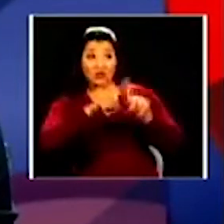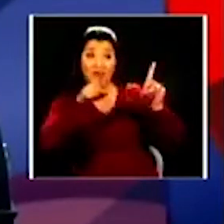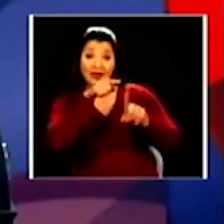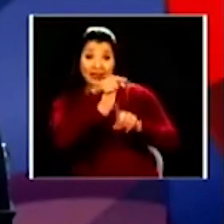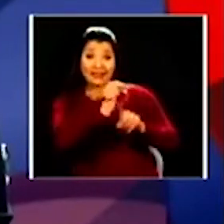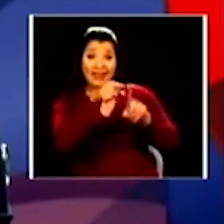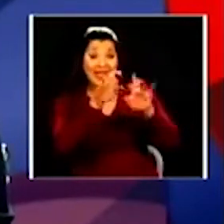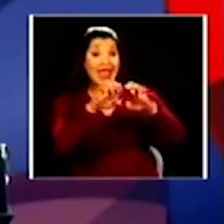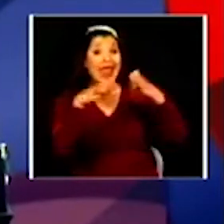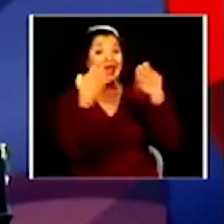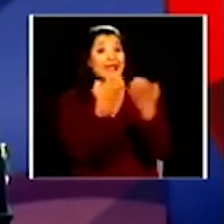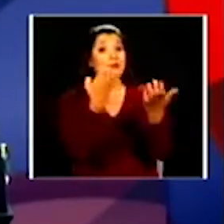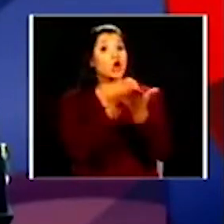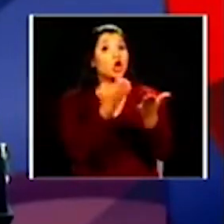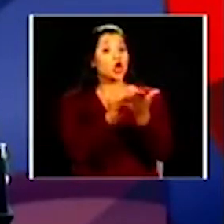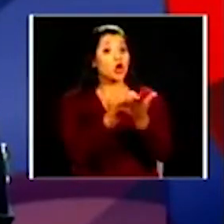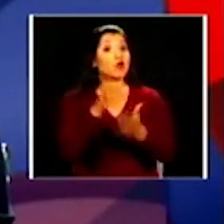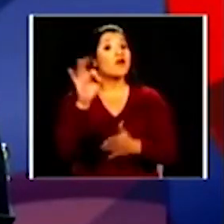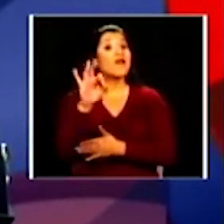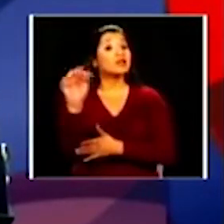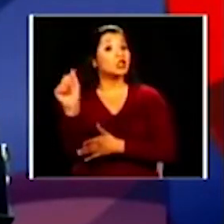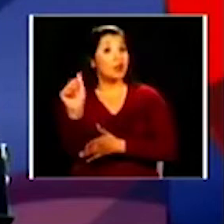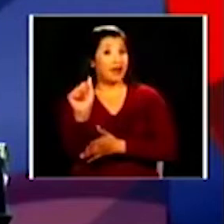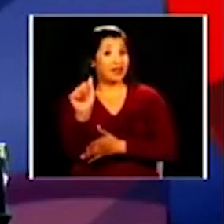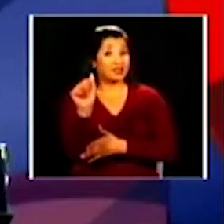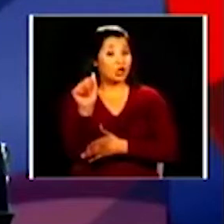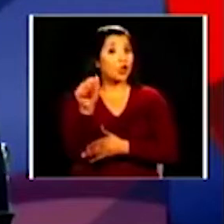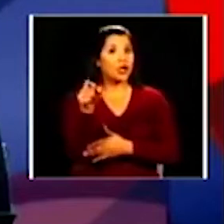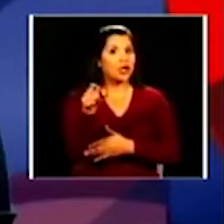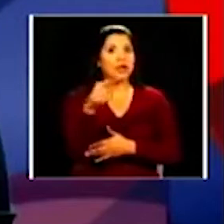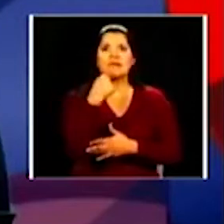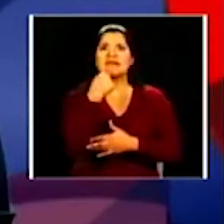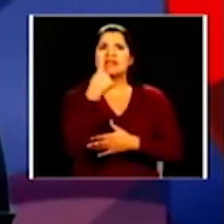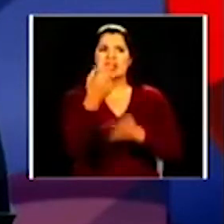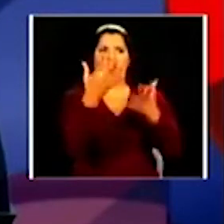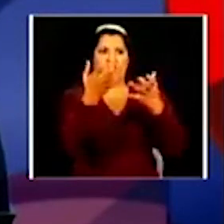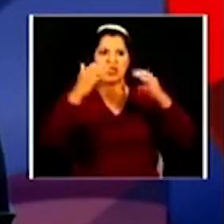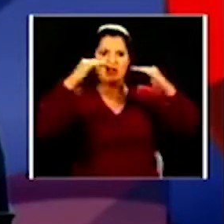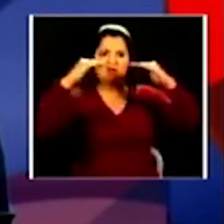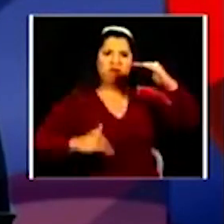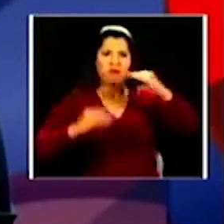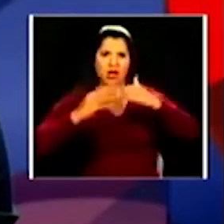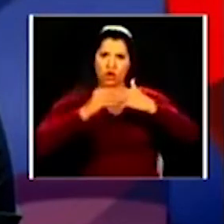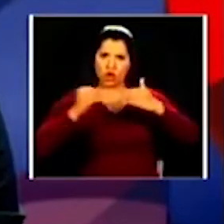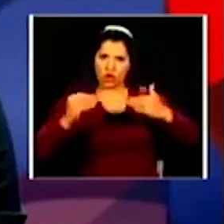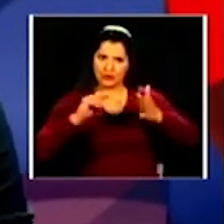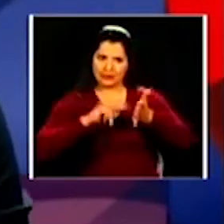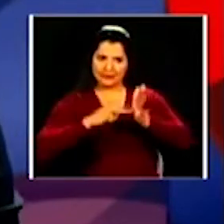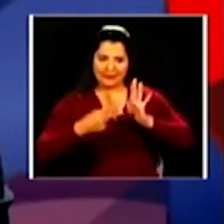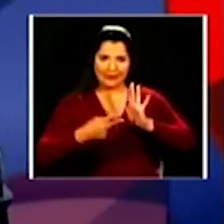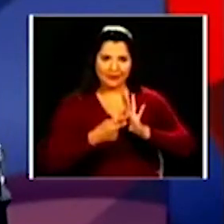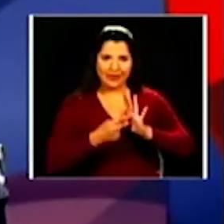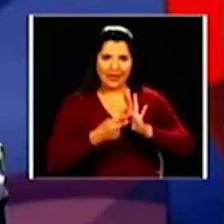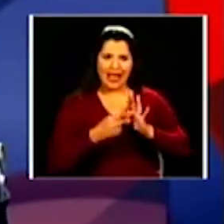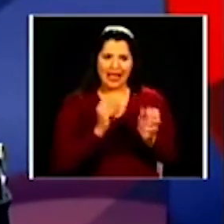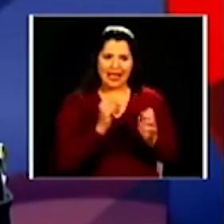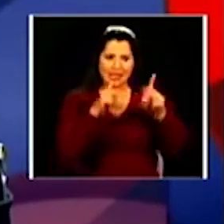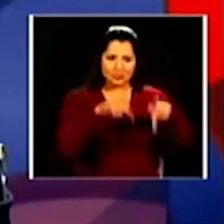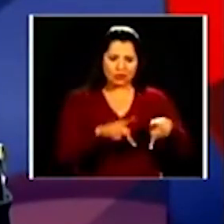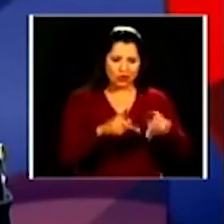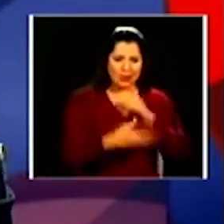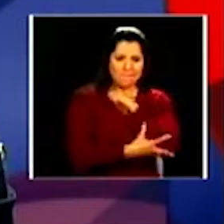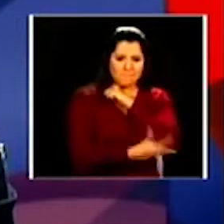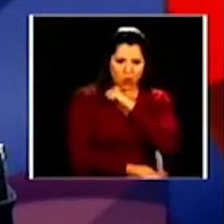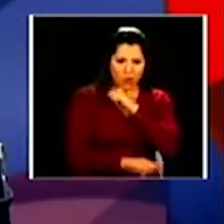particularmente con don Gerardo Corrales, que planteó una fuerte devaluación que haría más pobres a las personas pobres y enriquecería a las personas de mayor